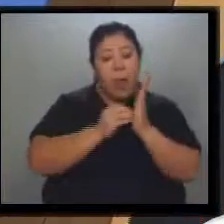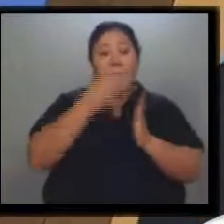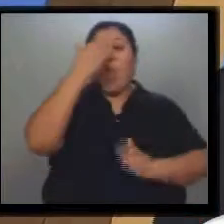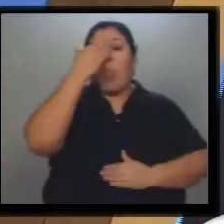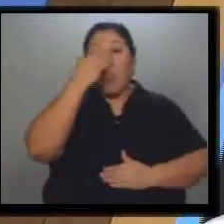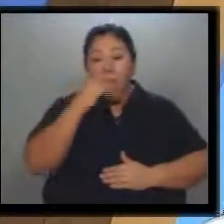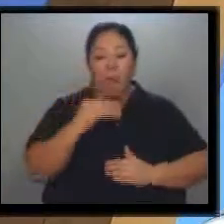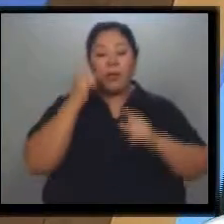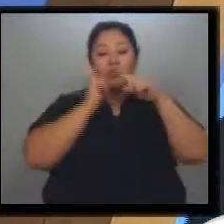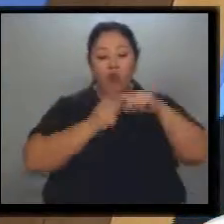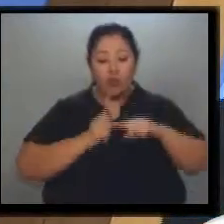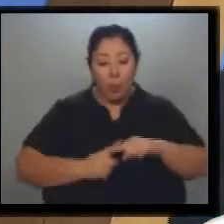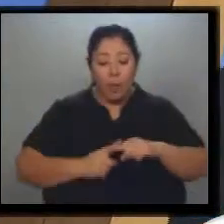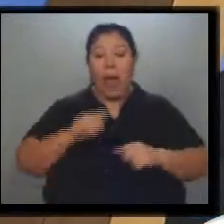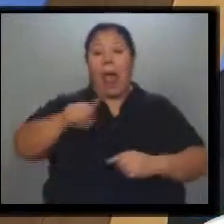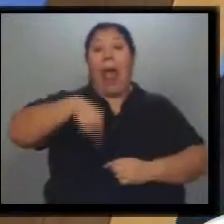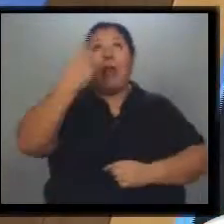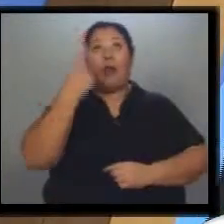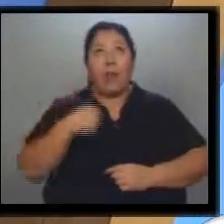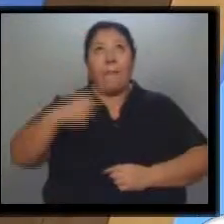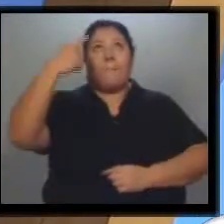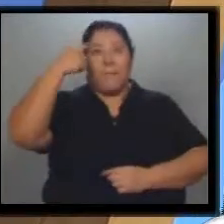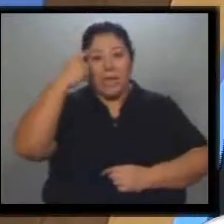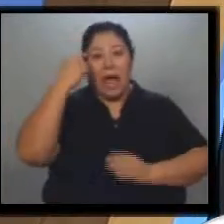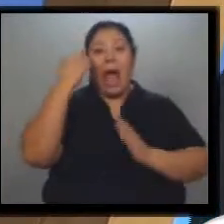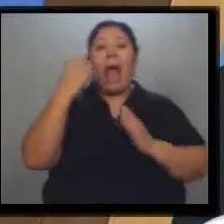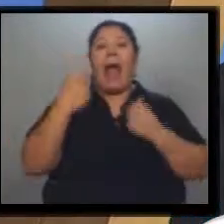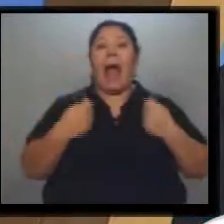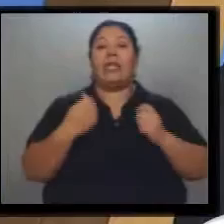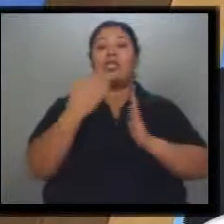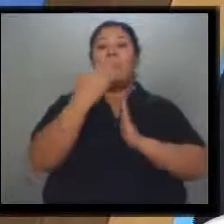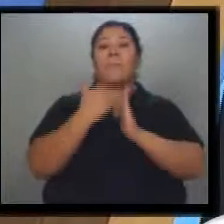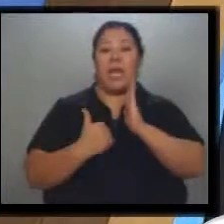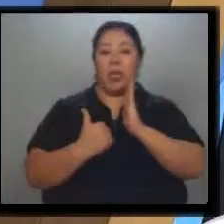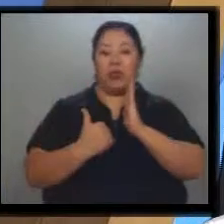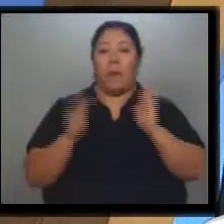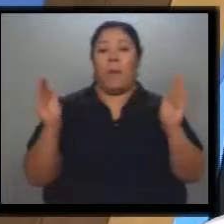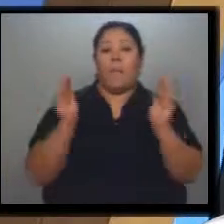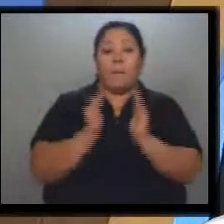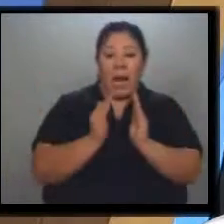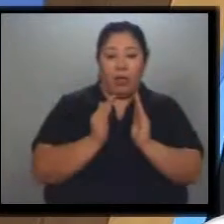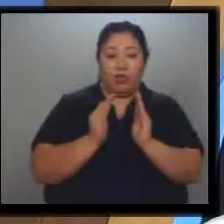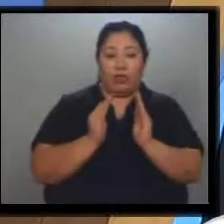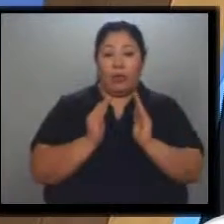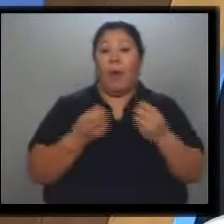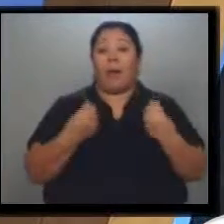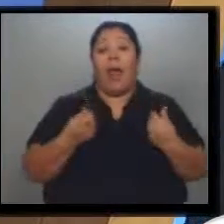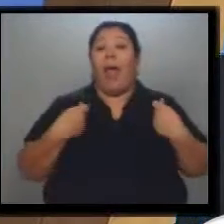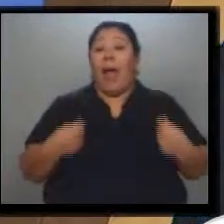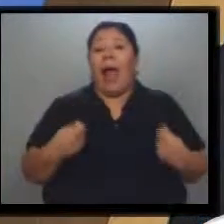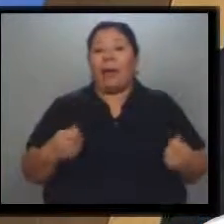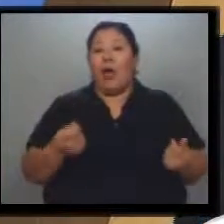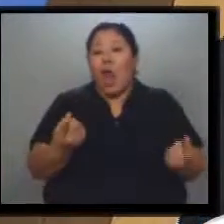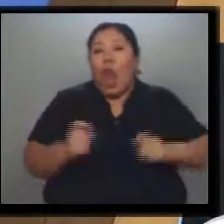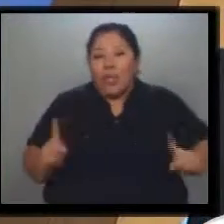día siguiente cómo podés bajar ese gasto. O cómo podés optimizarlo, cómo podés hacerlo un poquito mejor. Porque, digo, son gastos totalmente